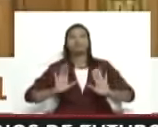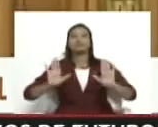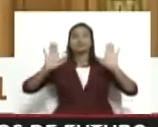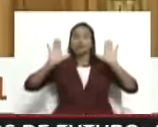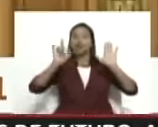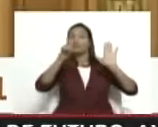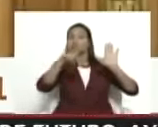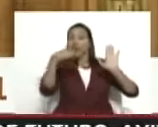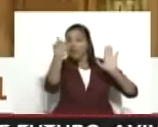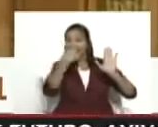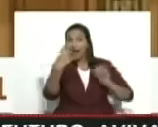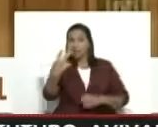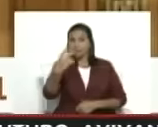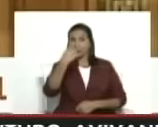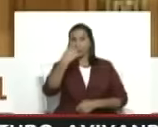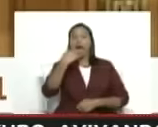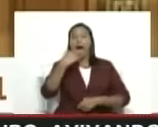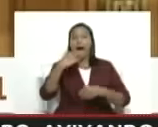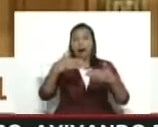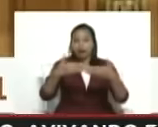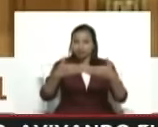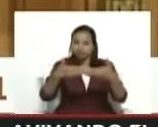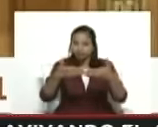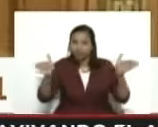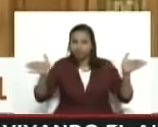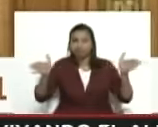me veían y la cosa